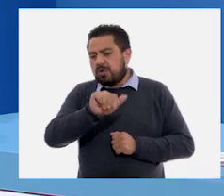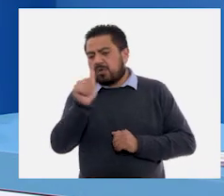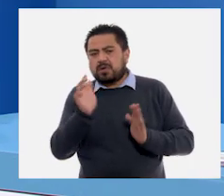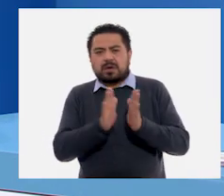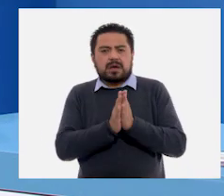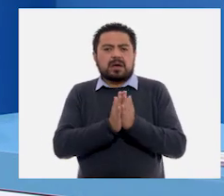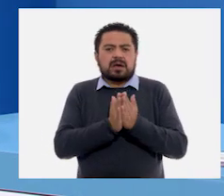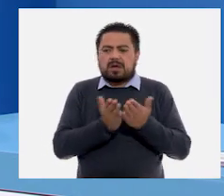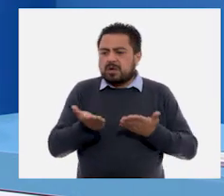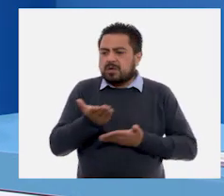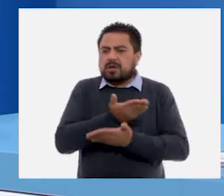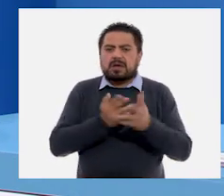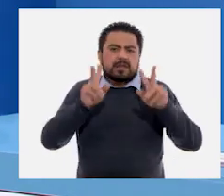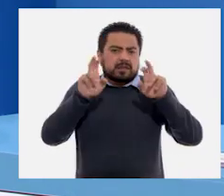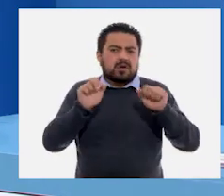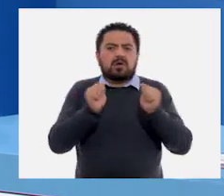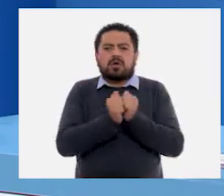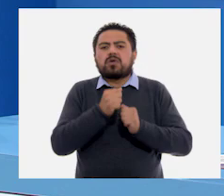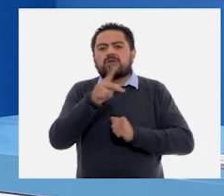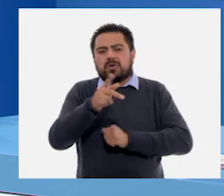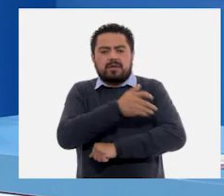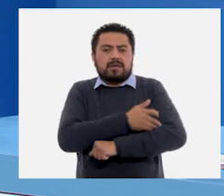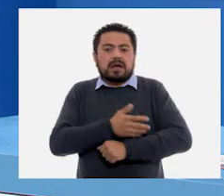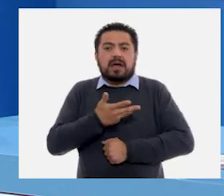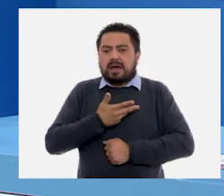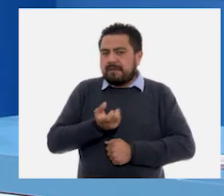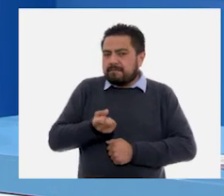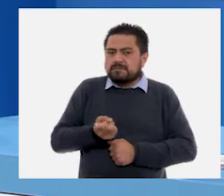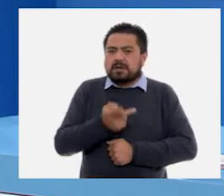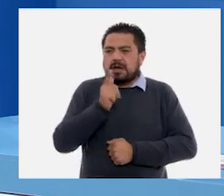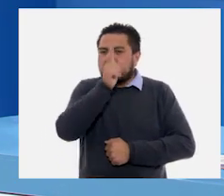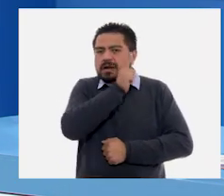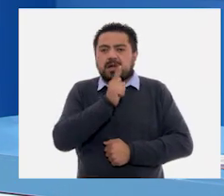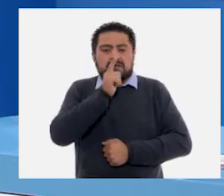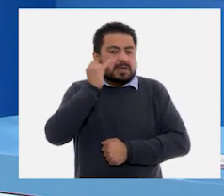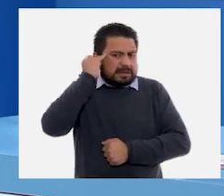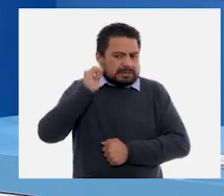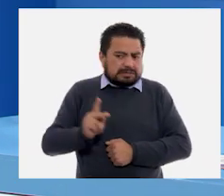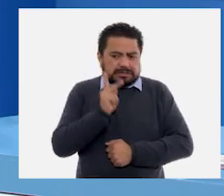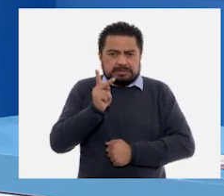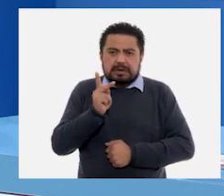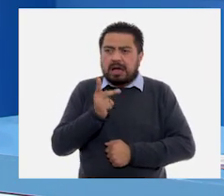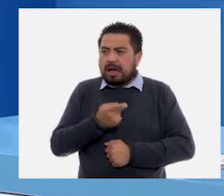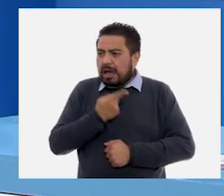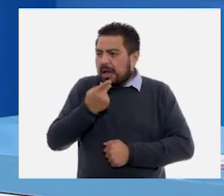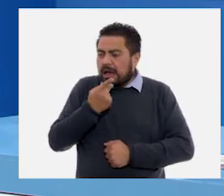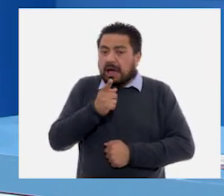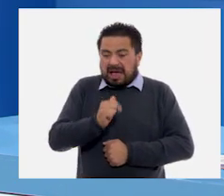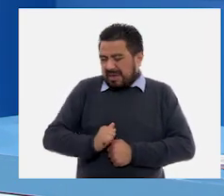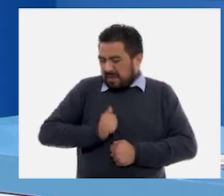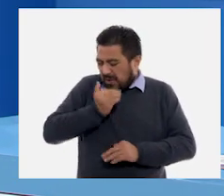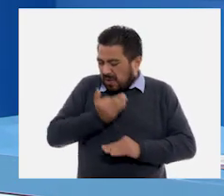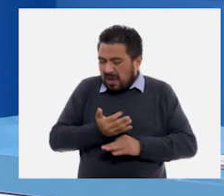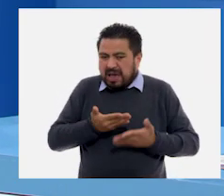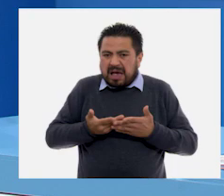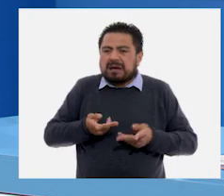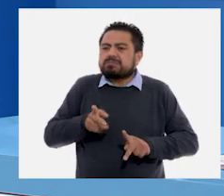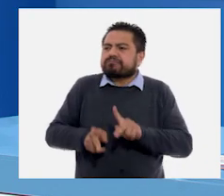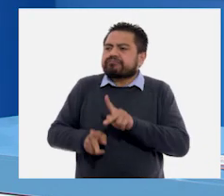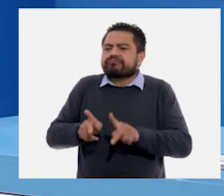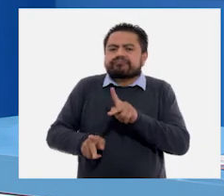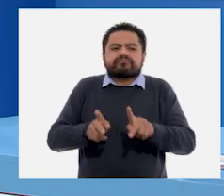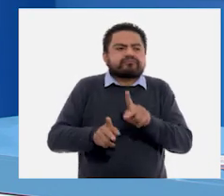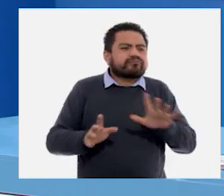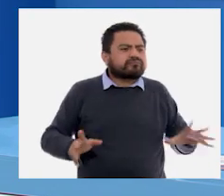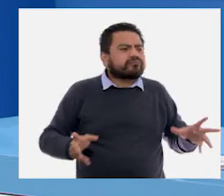libros y comenta el tema de hoy con tu familia. Si tienes la fortuna de hablar una lengua indígena, aprovecha también este momento para practicarla